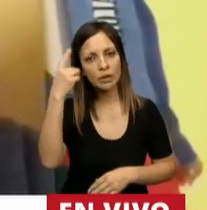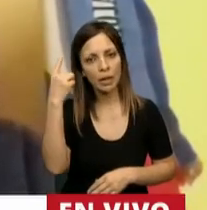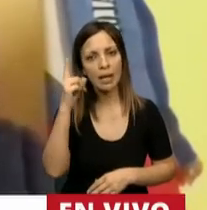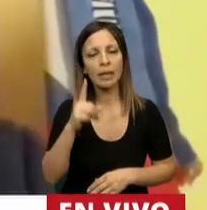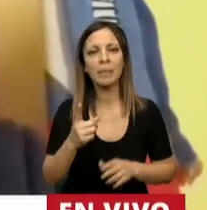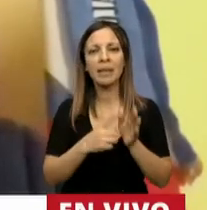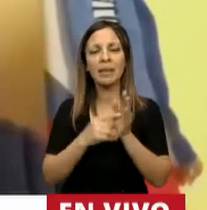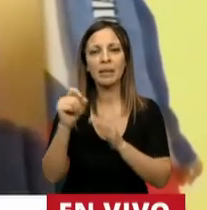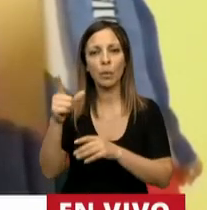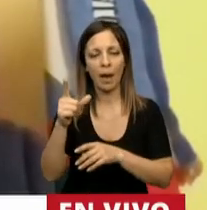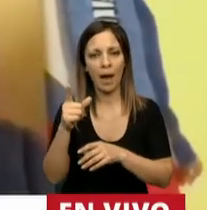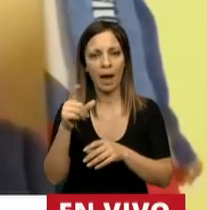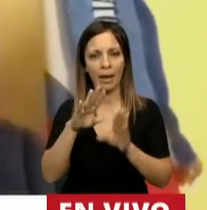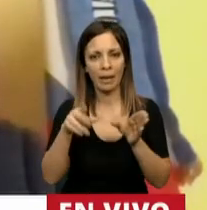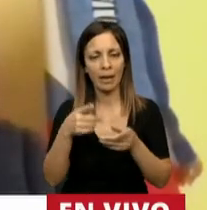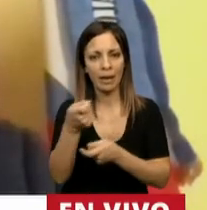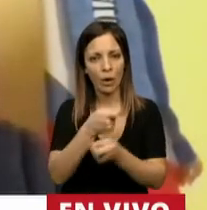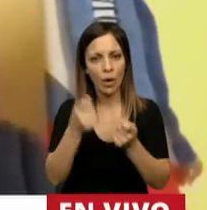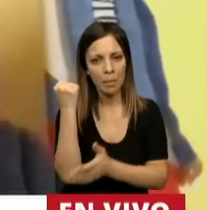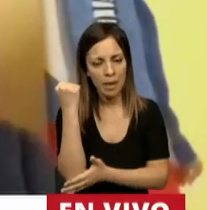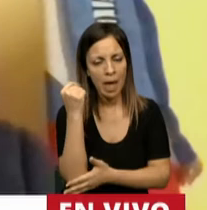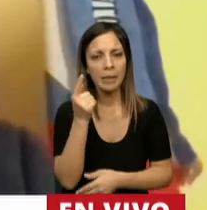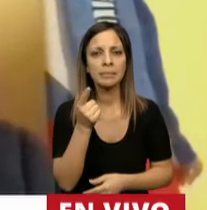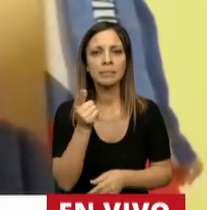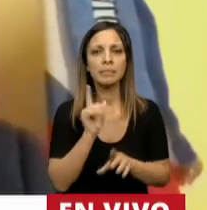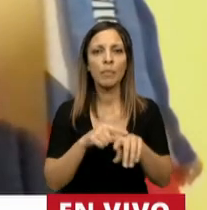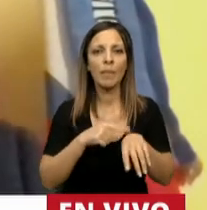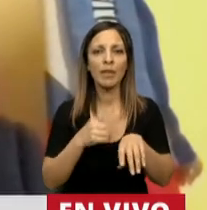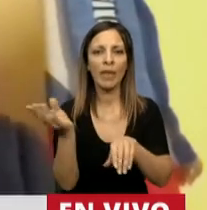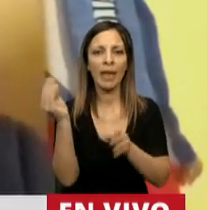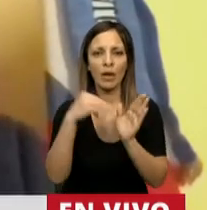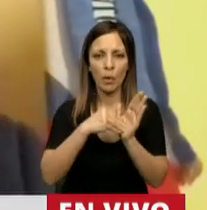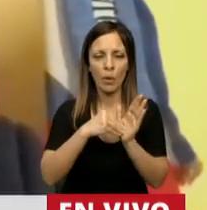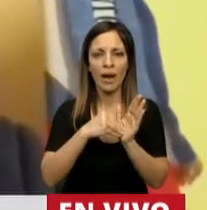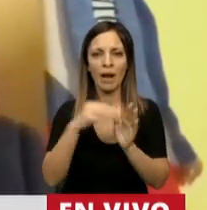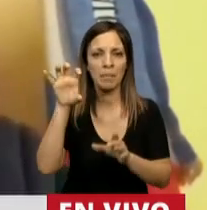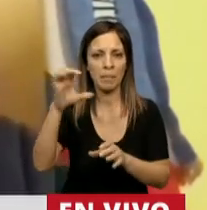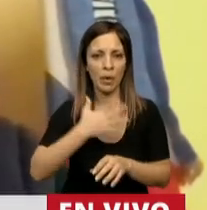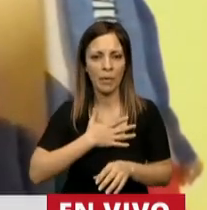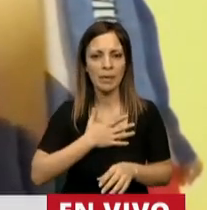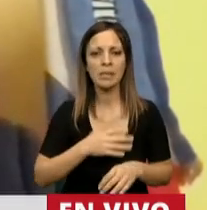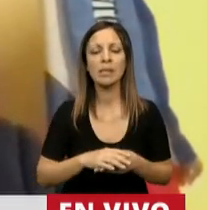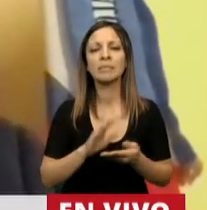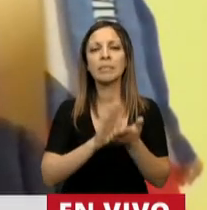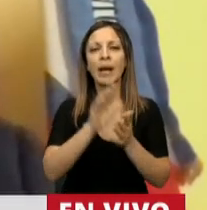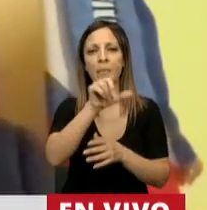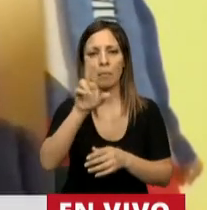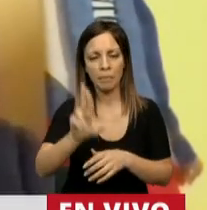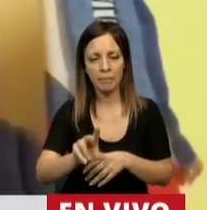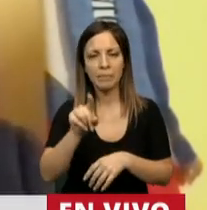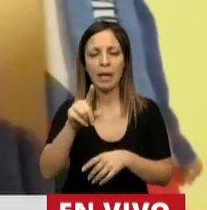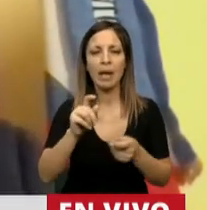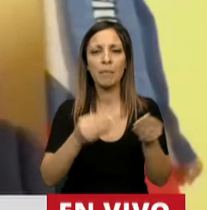titular de la cartera económica a la hora de incorporar a mi provincia en la modificación del presupuesto para el